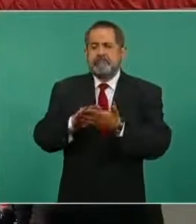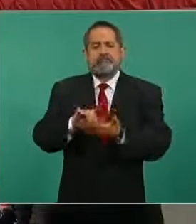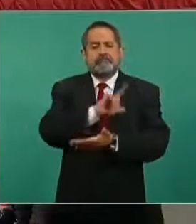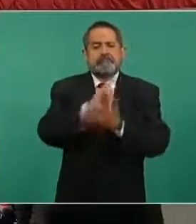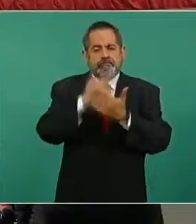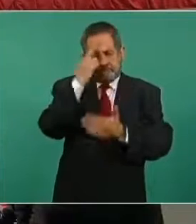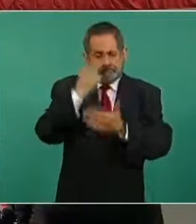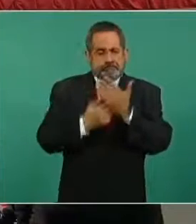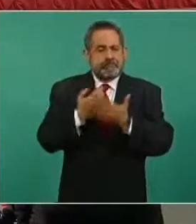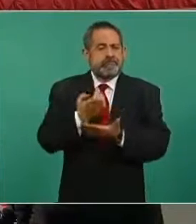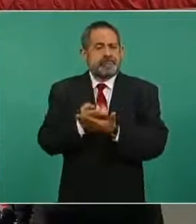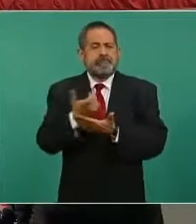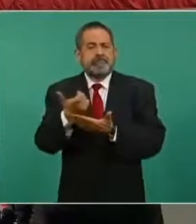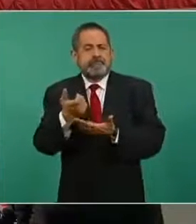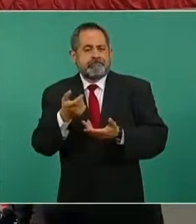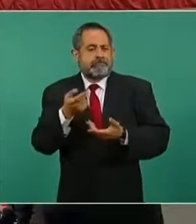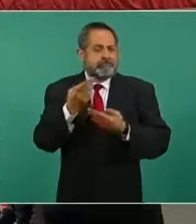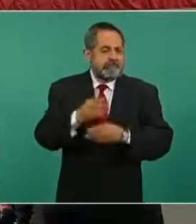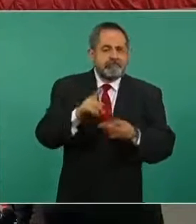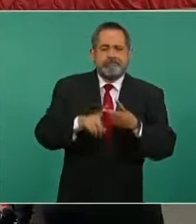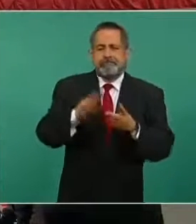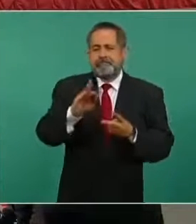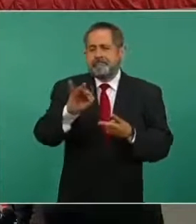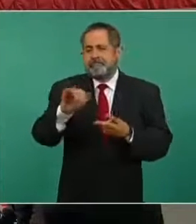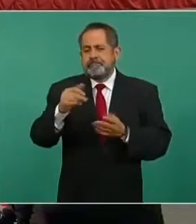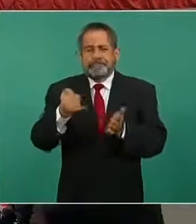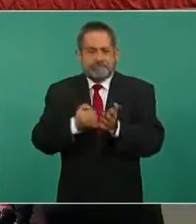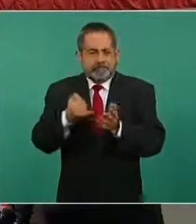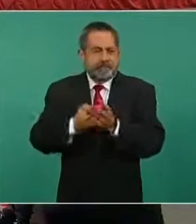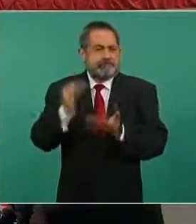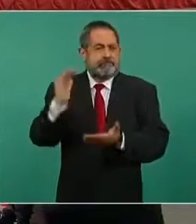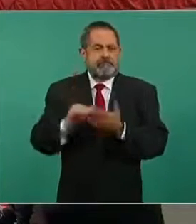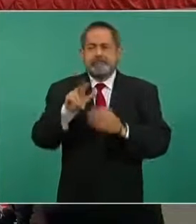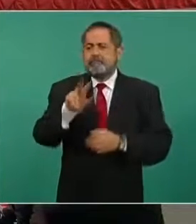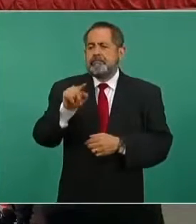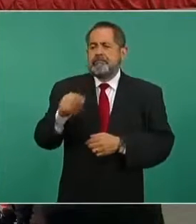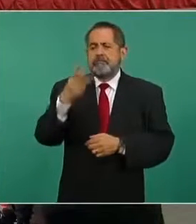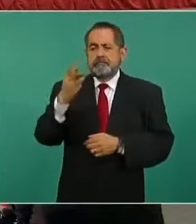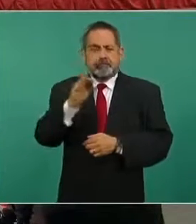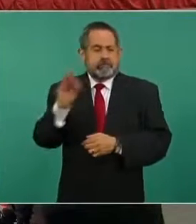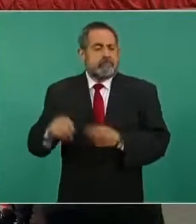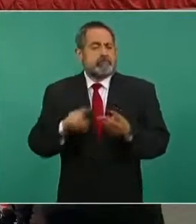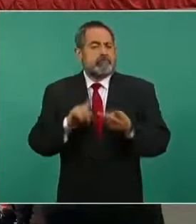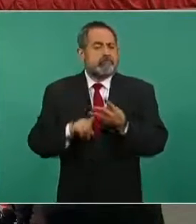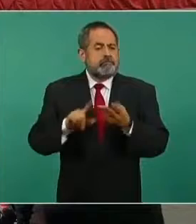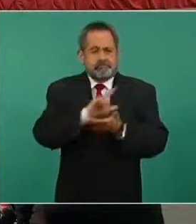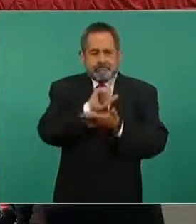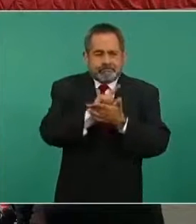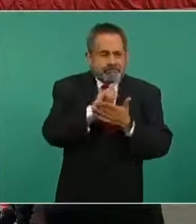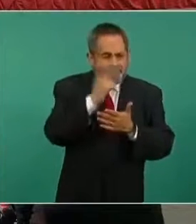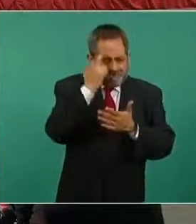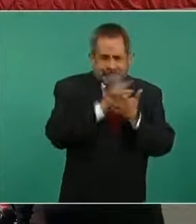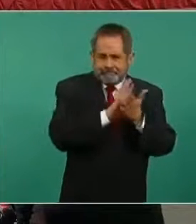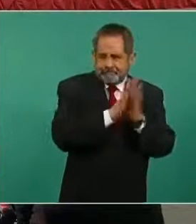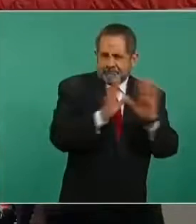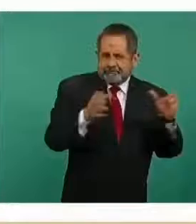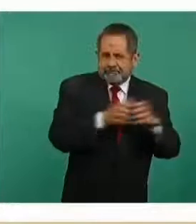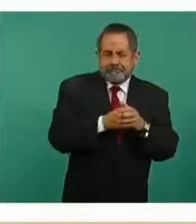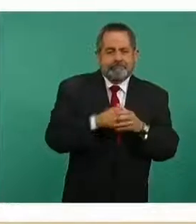menos 22%, delitos fiscales menos 18.3%, delitos de delincuencia organizada